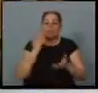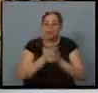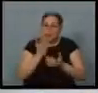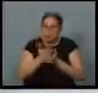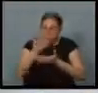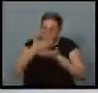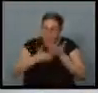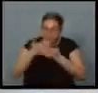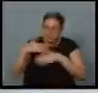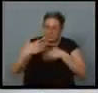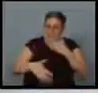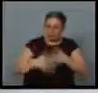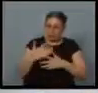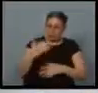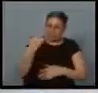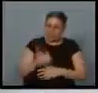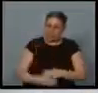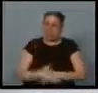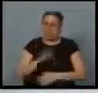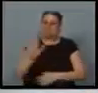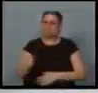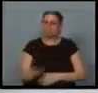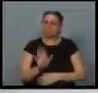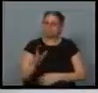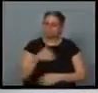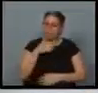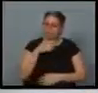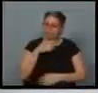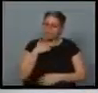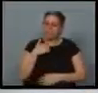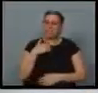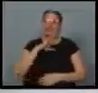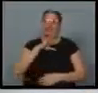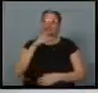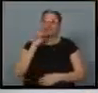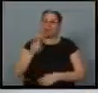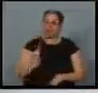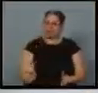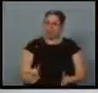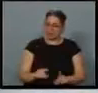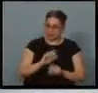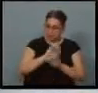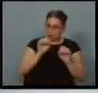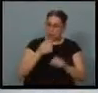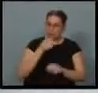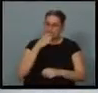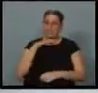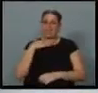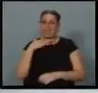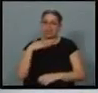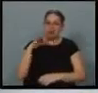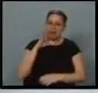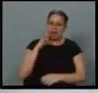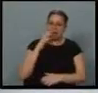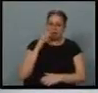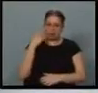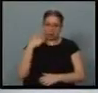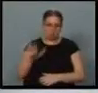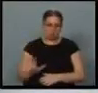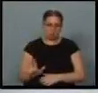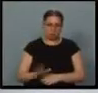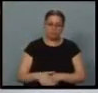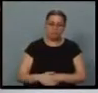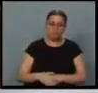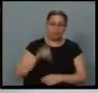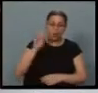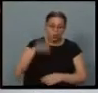expedientes, por eso hay como alguna sospecha de que va más allá de un robo común, porque de repente si es un ladrón al voleo que no la conoce demasiado,